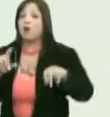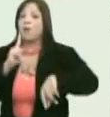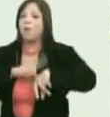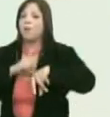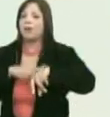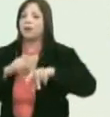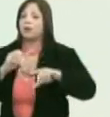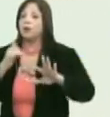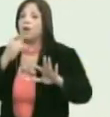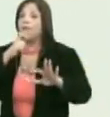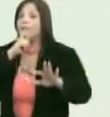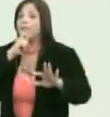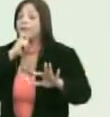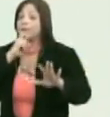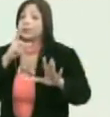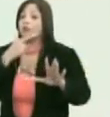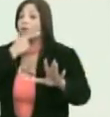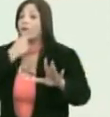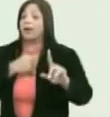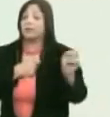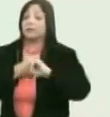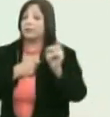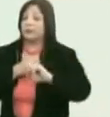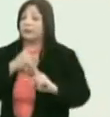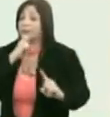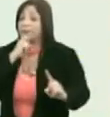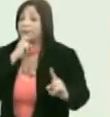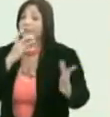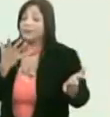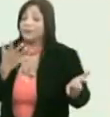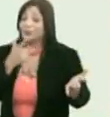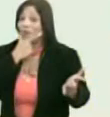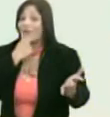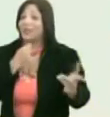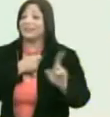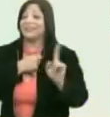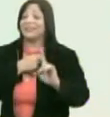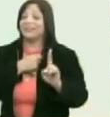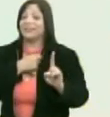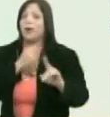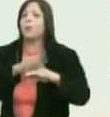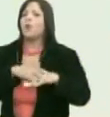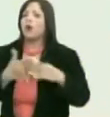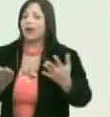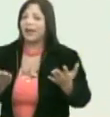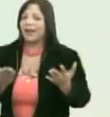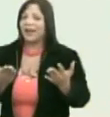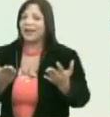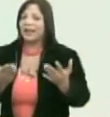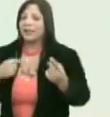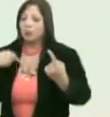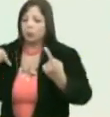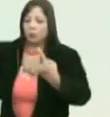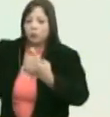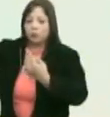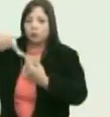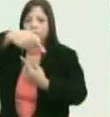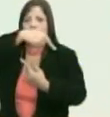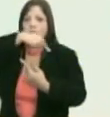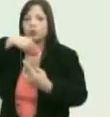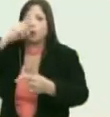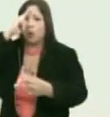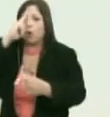muy complicada, yo quiero que lo sepan, es muy difícil, porque es rodearte de